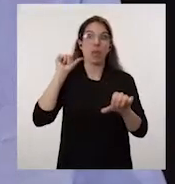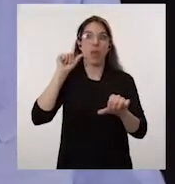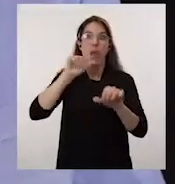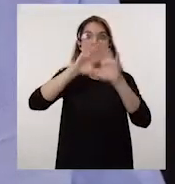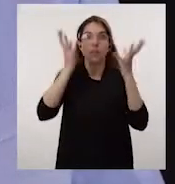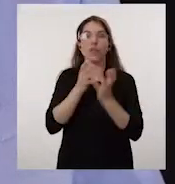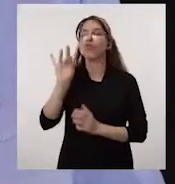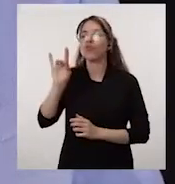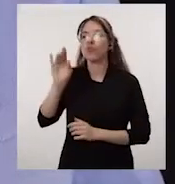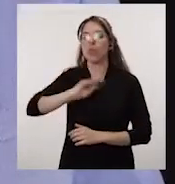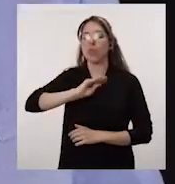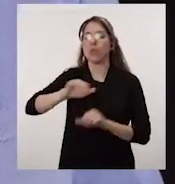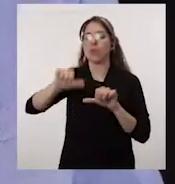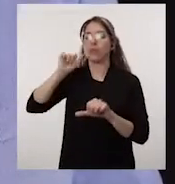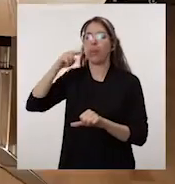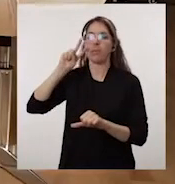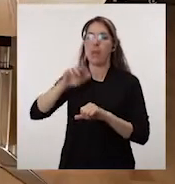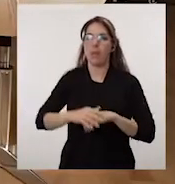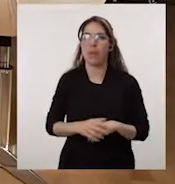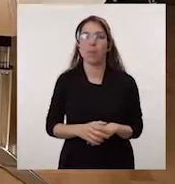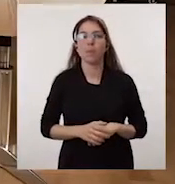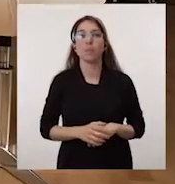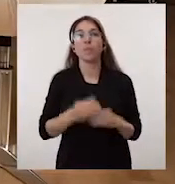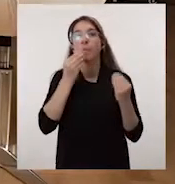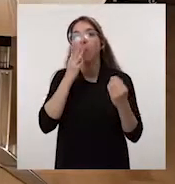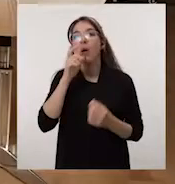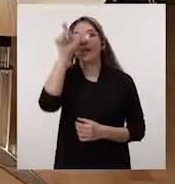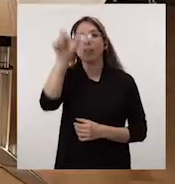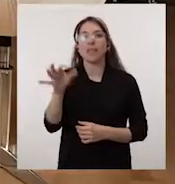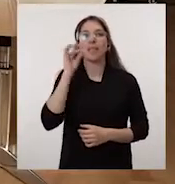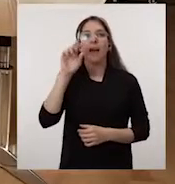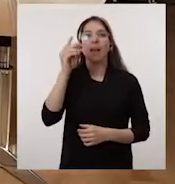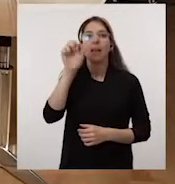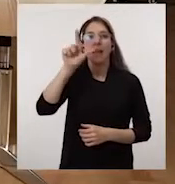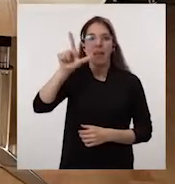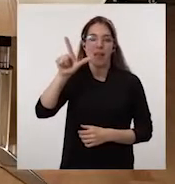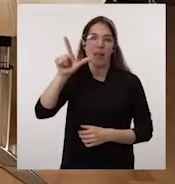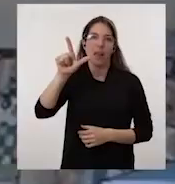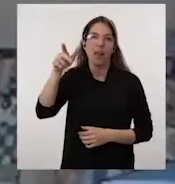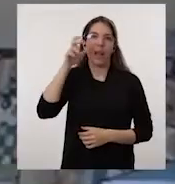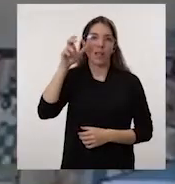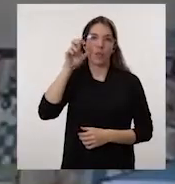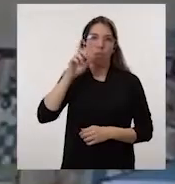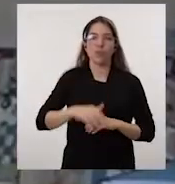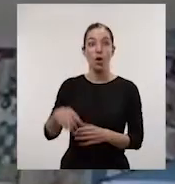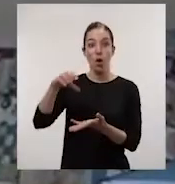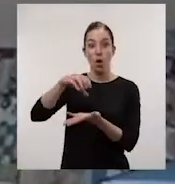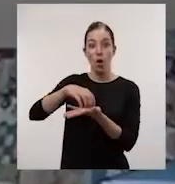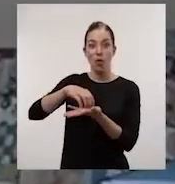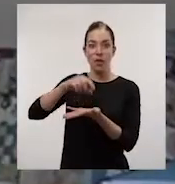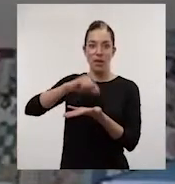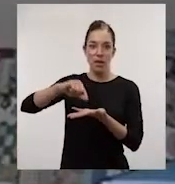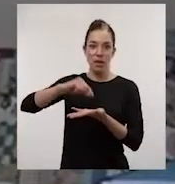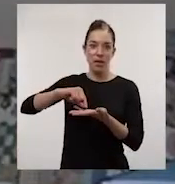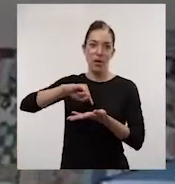participación en proyectos internacionales pues vamos a escuchar a raquel avaló con su vídeo la oficina de proyectos europeos